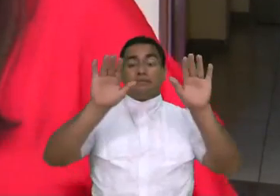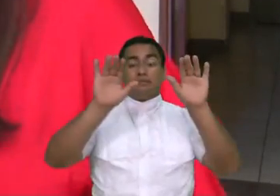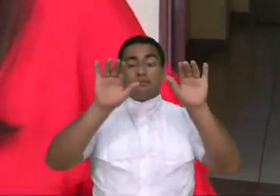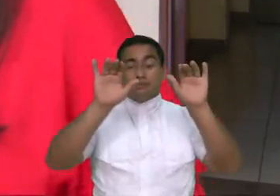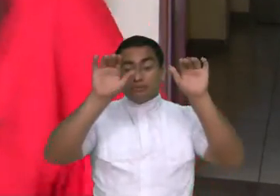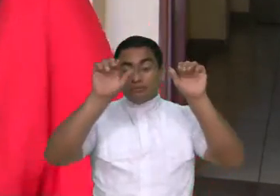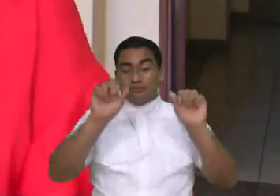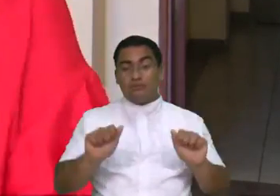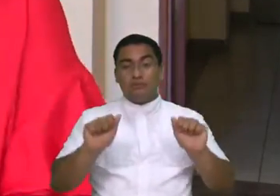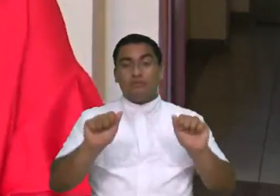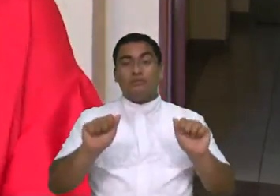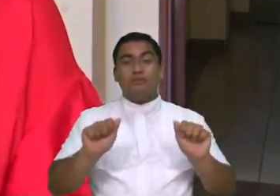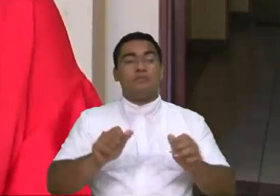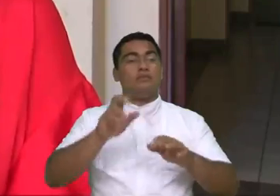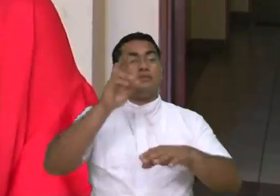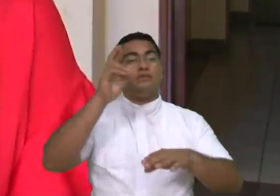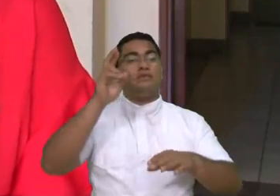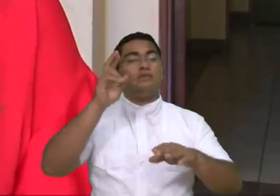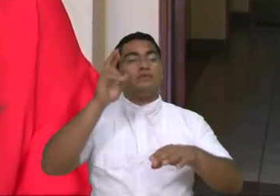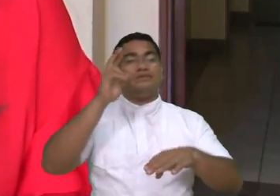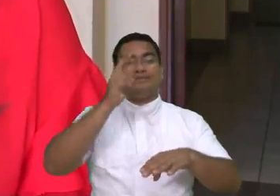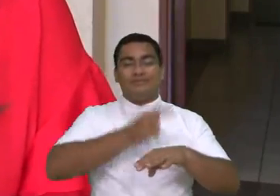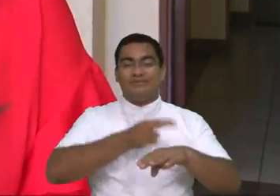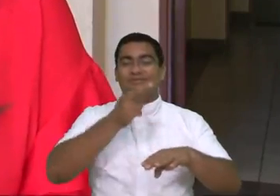el ingreso de las normas en el sistema.